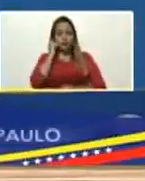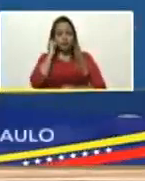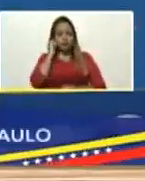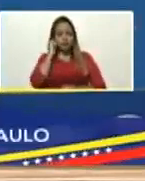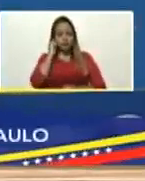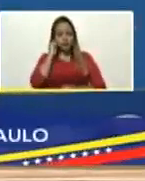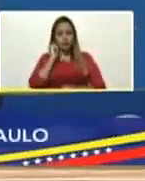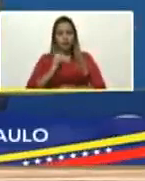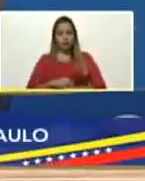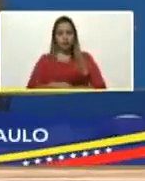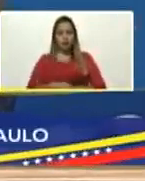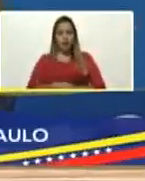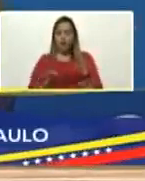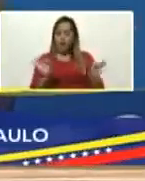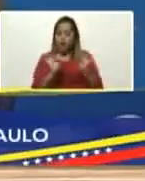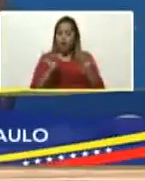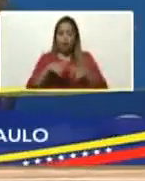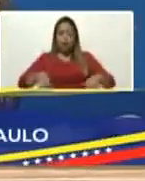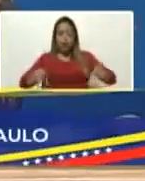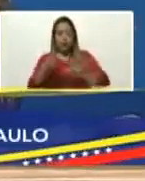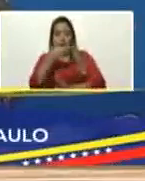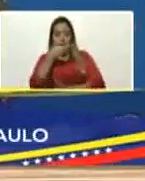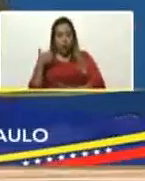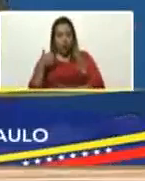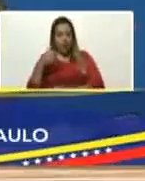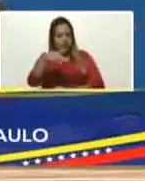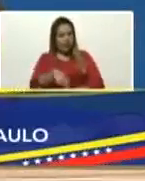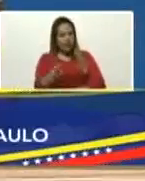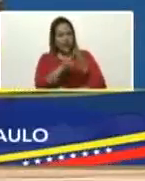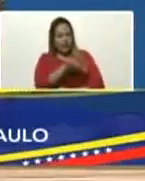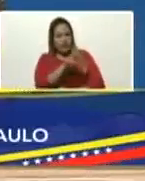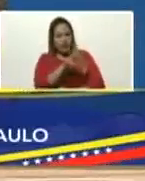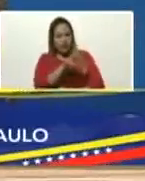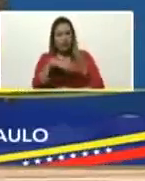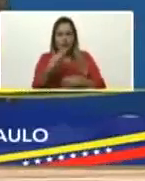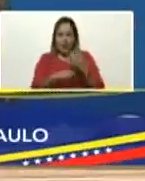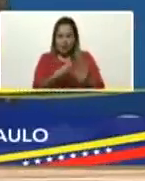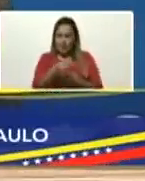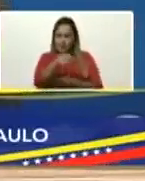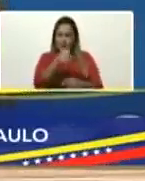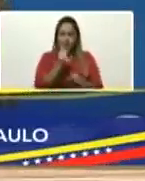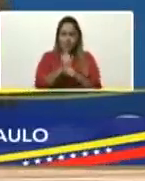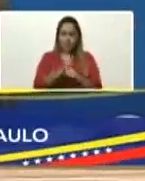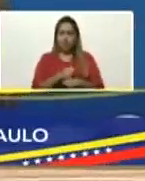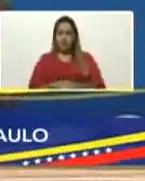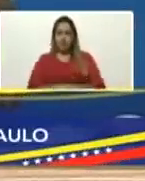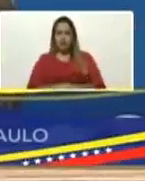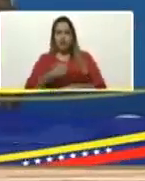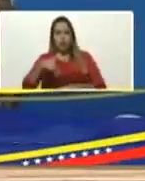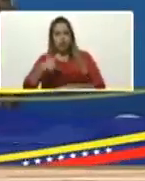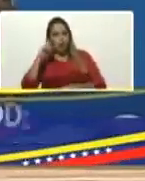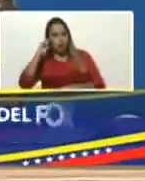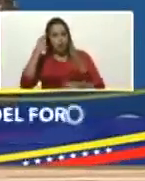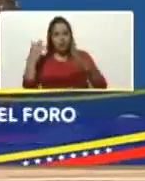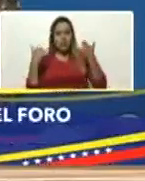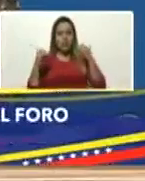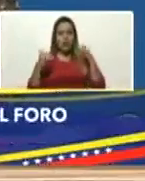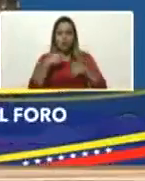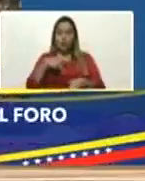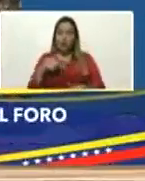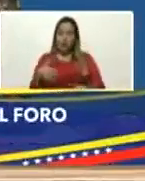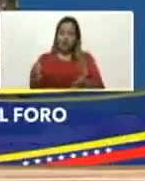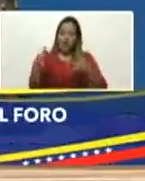ningún lugar mejor do que Venezuela para hacer eso, para conmemorar, celebrar nuestras